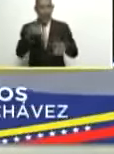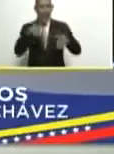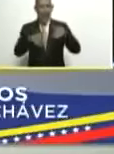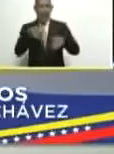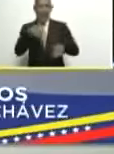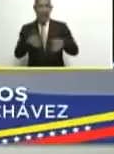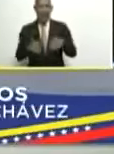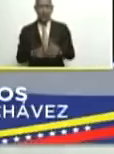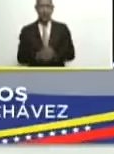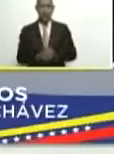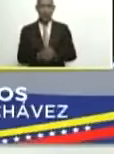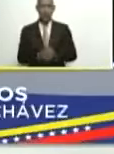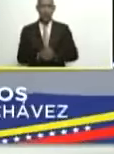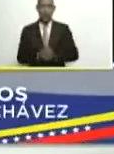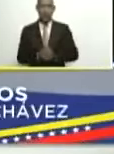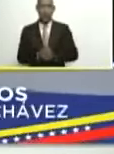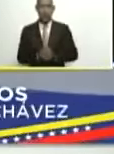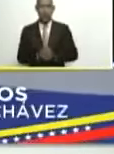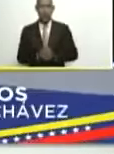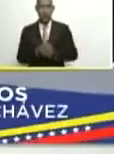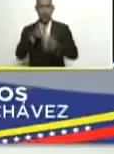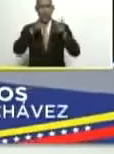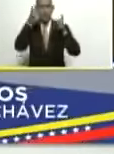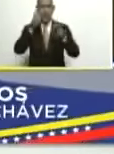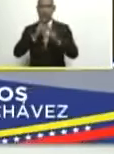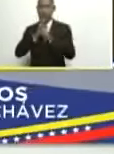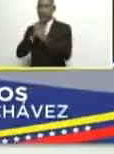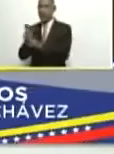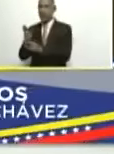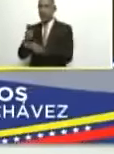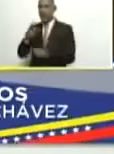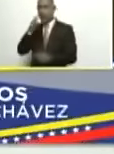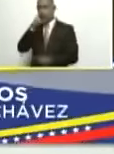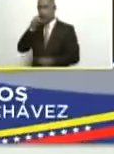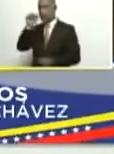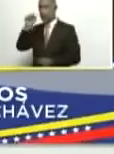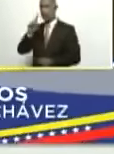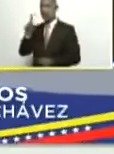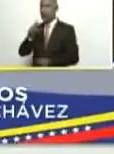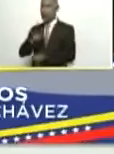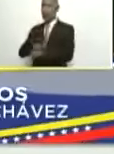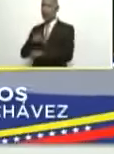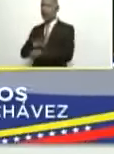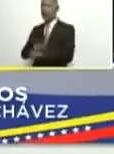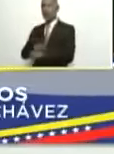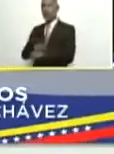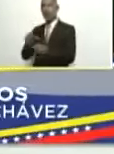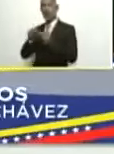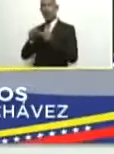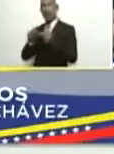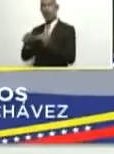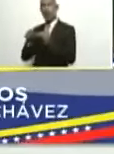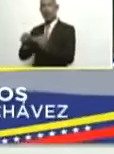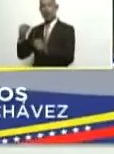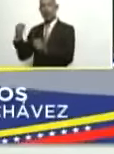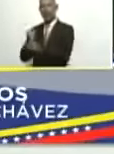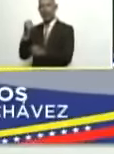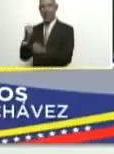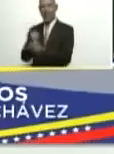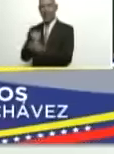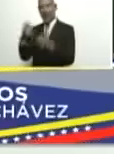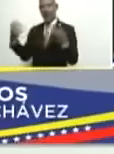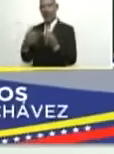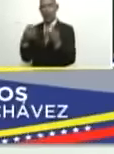electoral. Y él me dijo: Nicolás, no es tiempo de descansar, es tiempo de